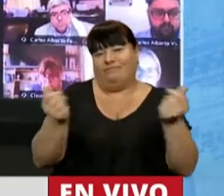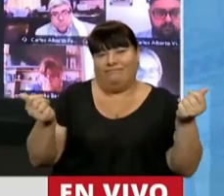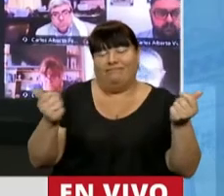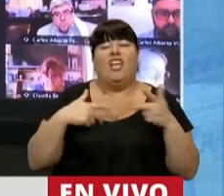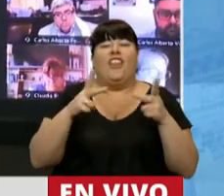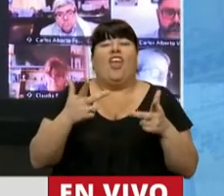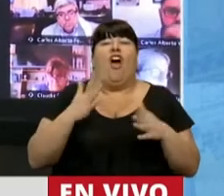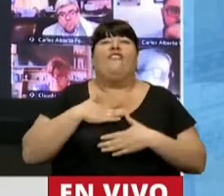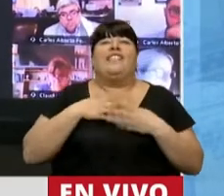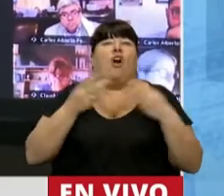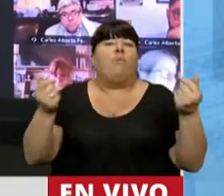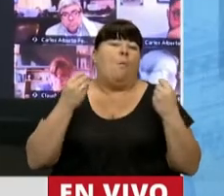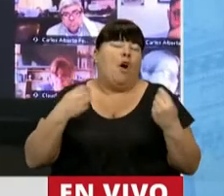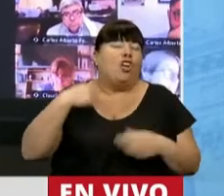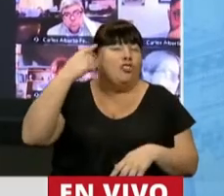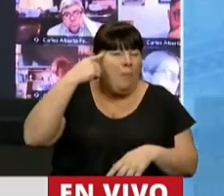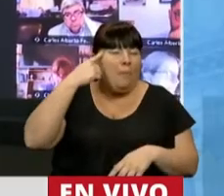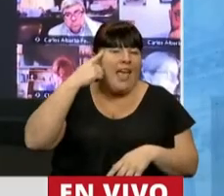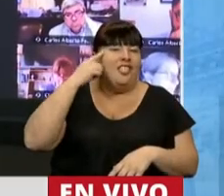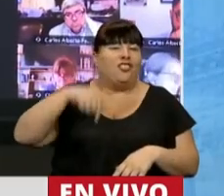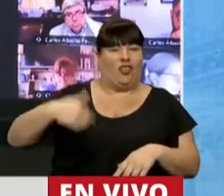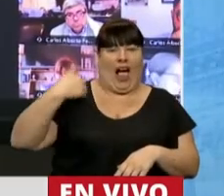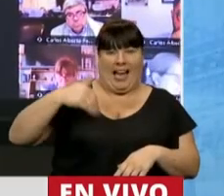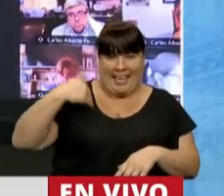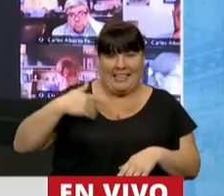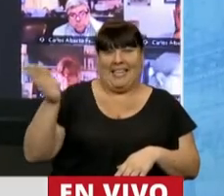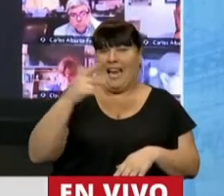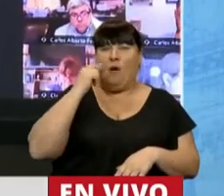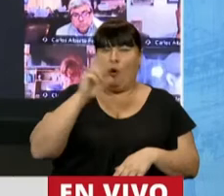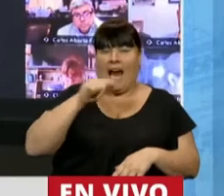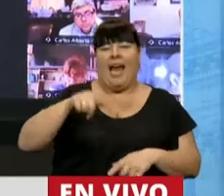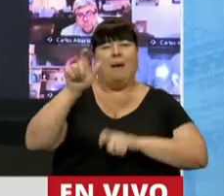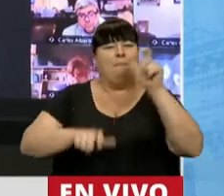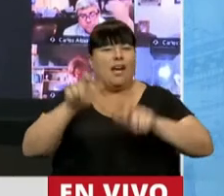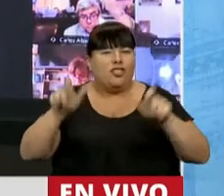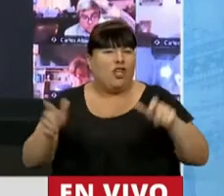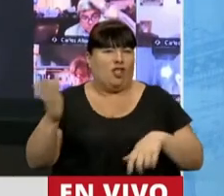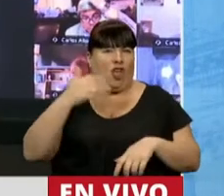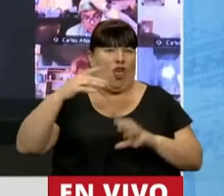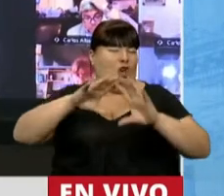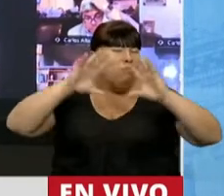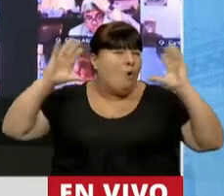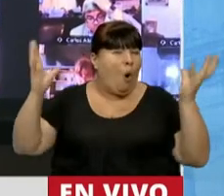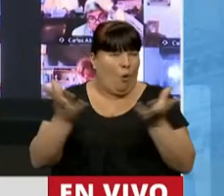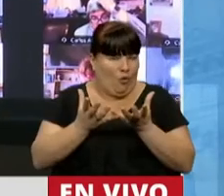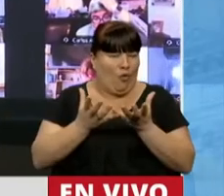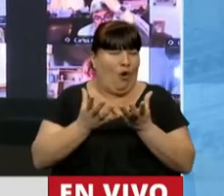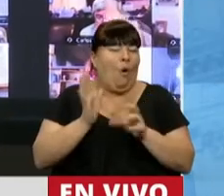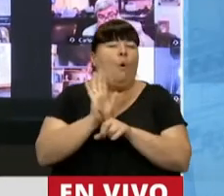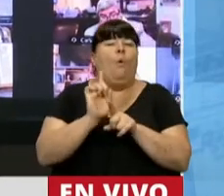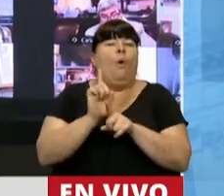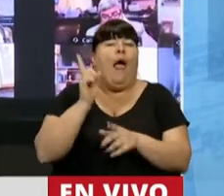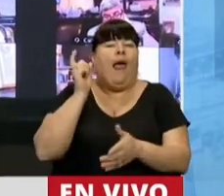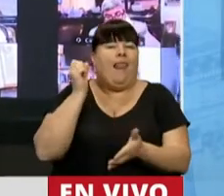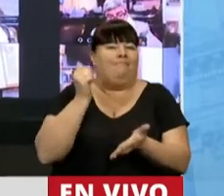digo físicamente porque creo que en argentinos y argentinas y en ciudadanos y ciudadanas del mundo va a dejar